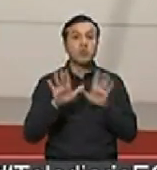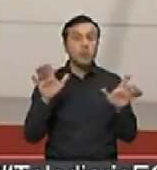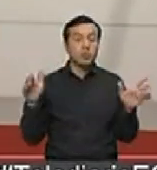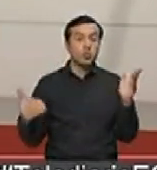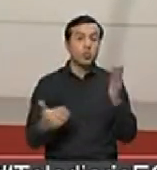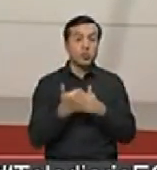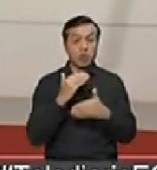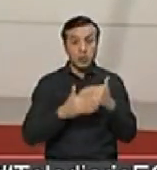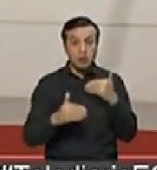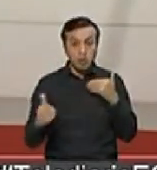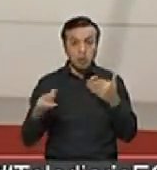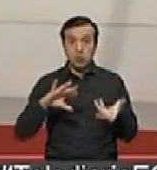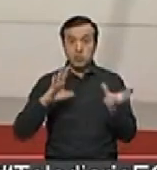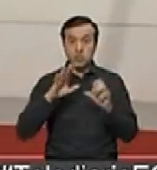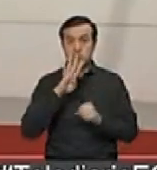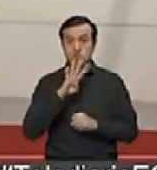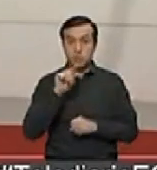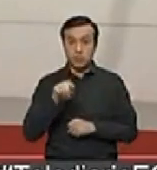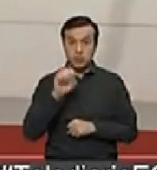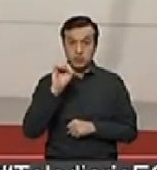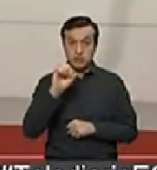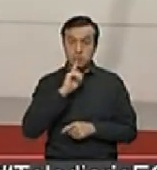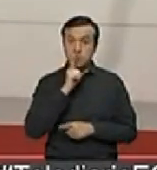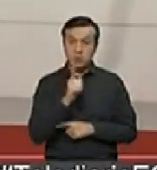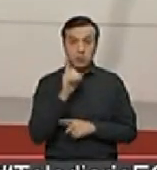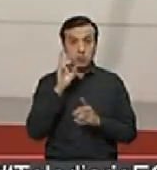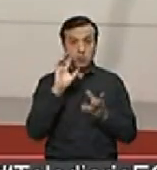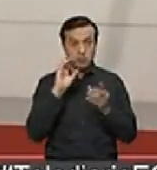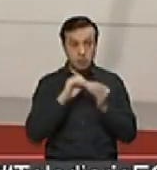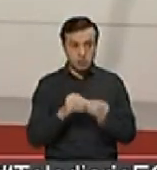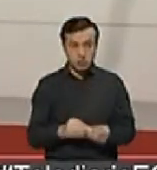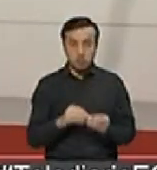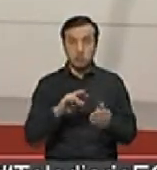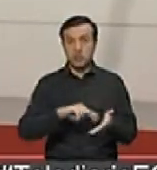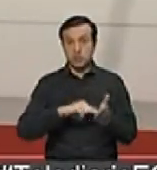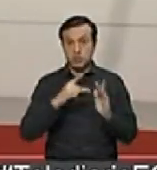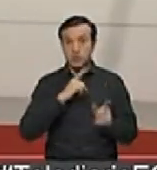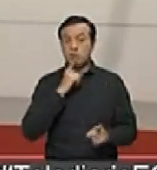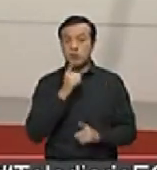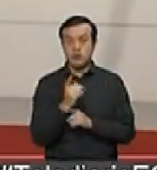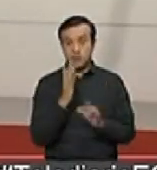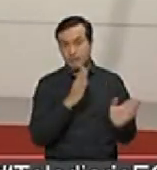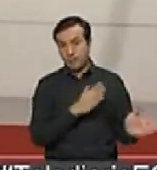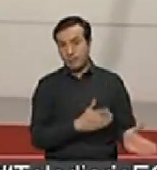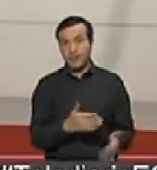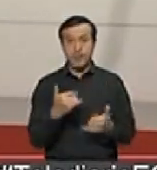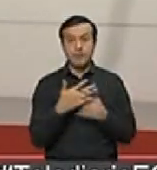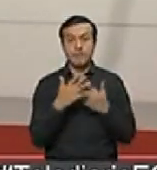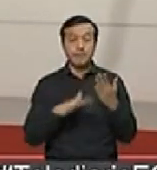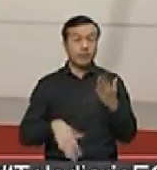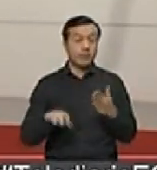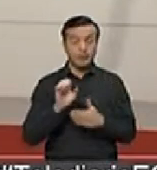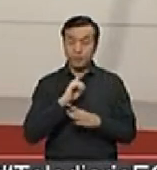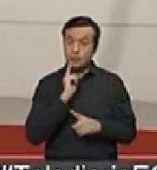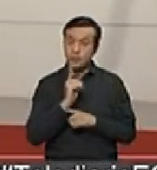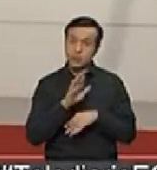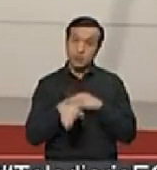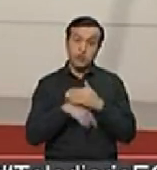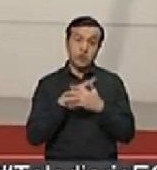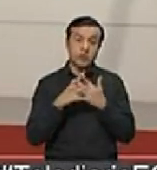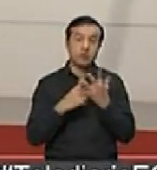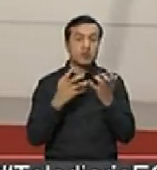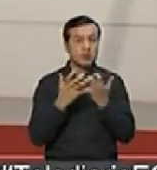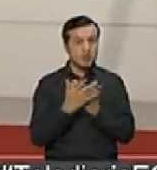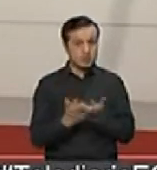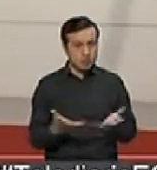las nuevas etapas, de la Revolución 4.0, la formación tecnológica de herramientas que están actualmente vigentes ya en el país. Todo esto vamos a buscar, y